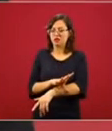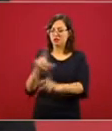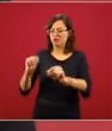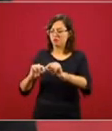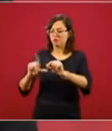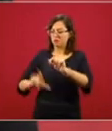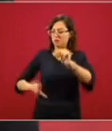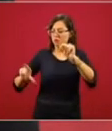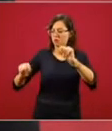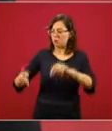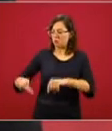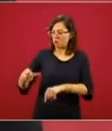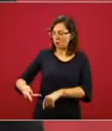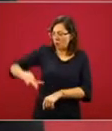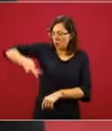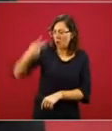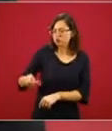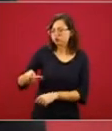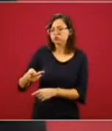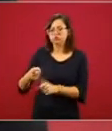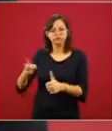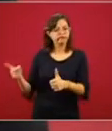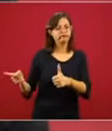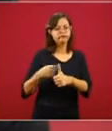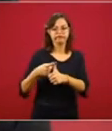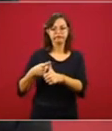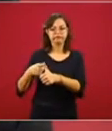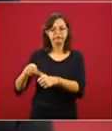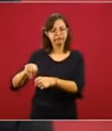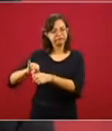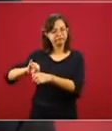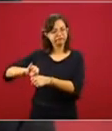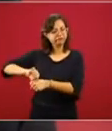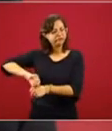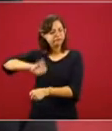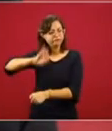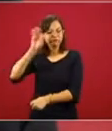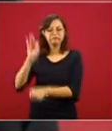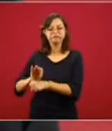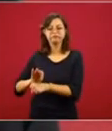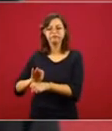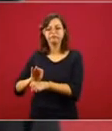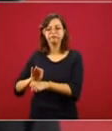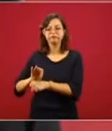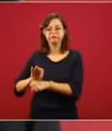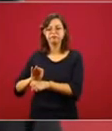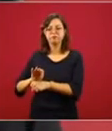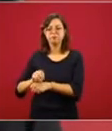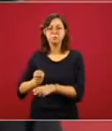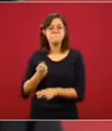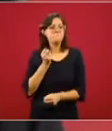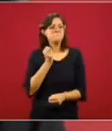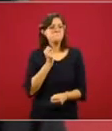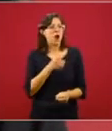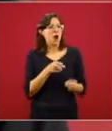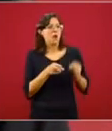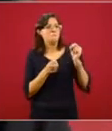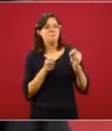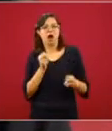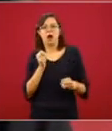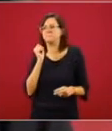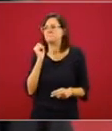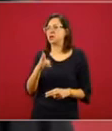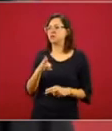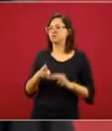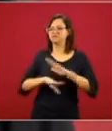nuestra decisión de que no haya privilegios